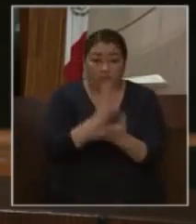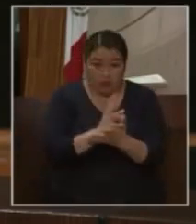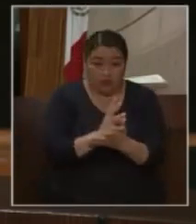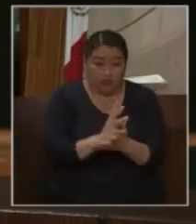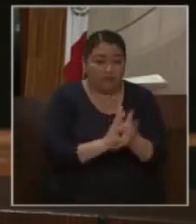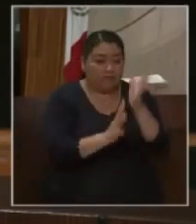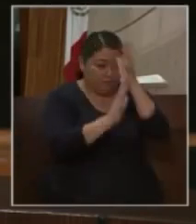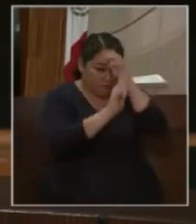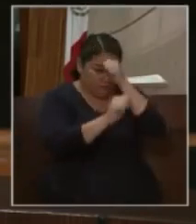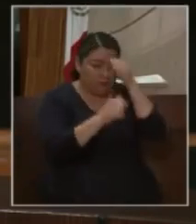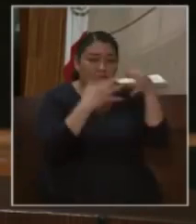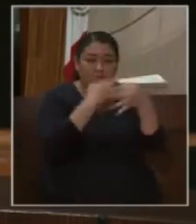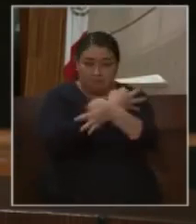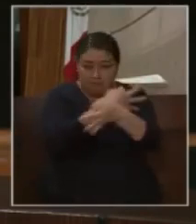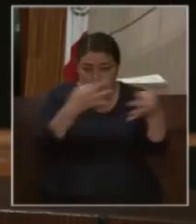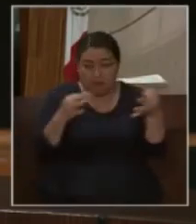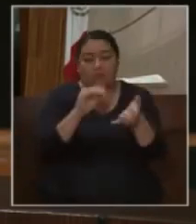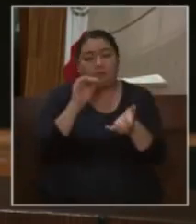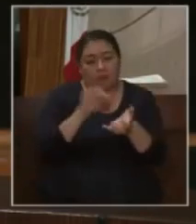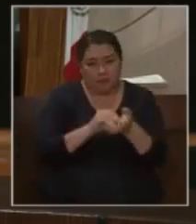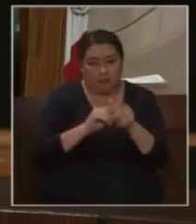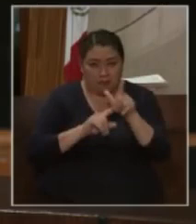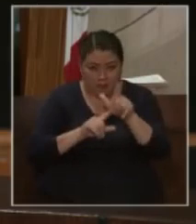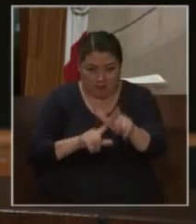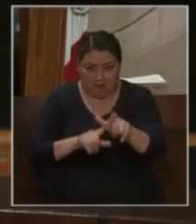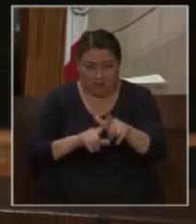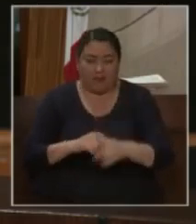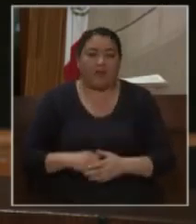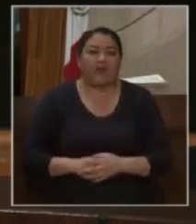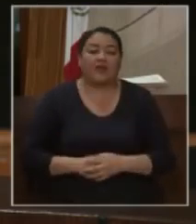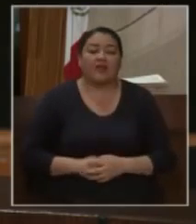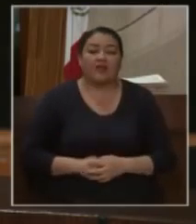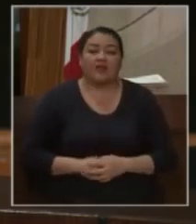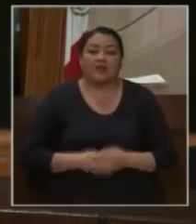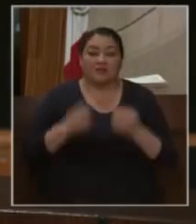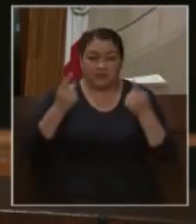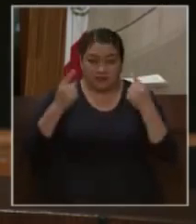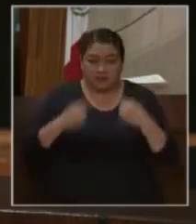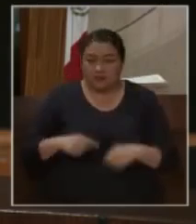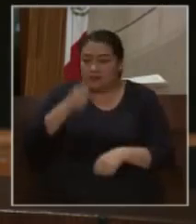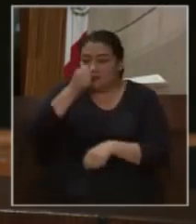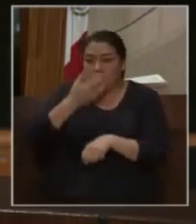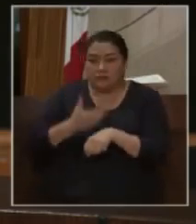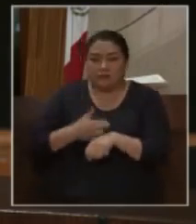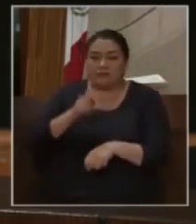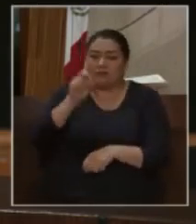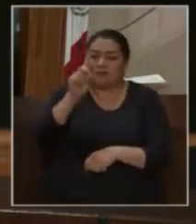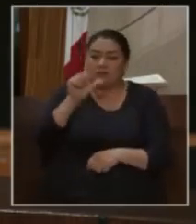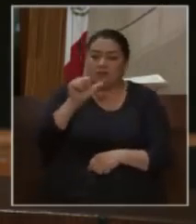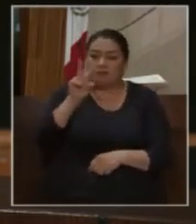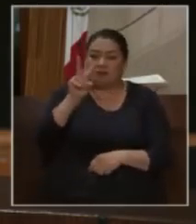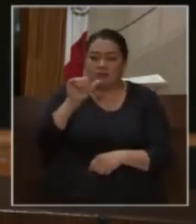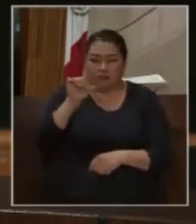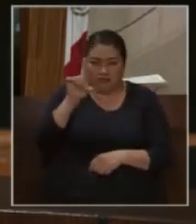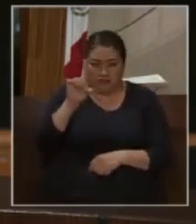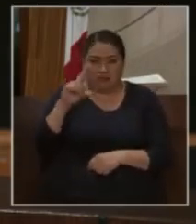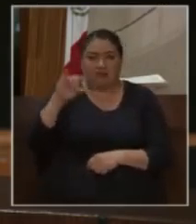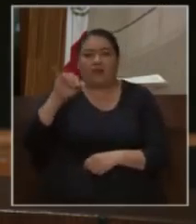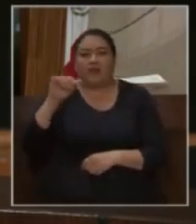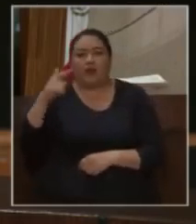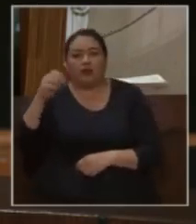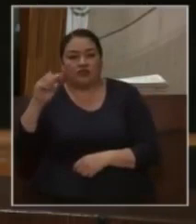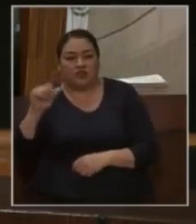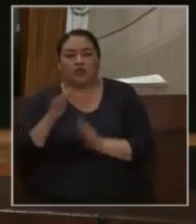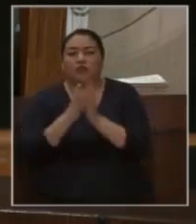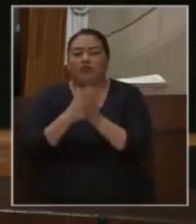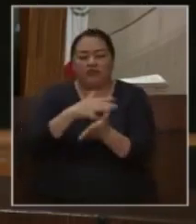se confirman en la materia de impugnación los actos controvertidos. Secretario David Ricardo Jaime González,